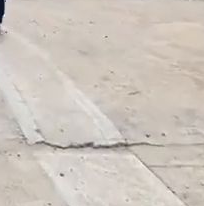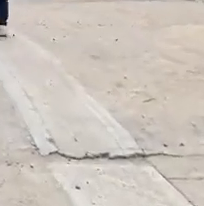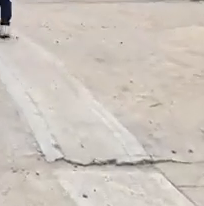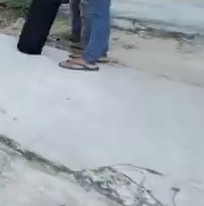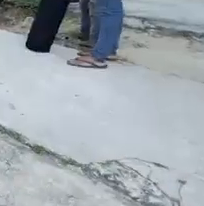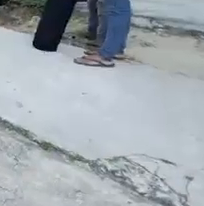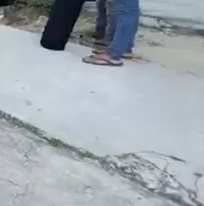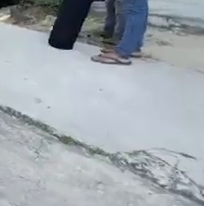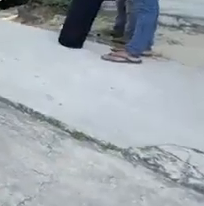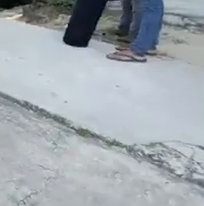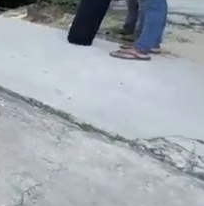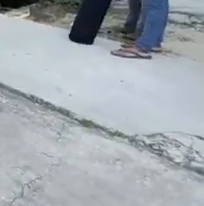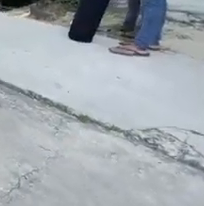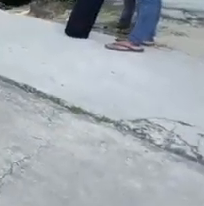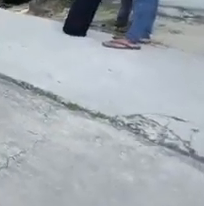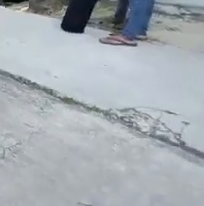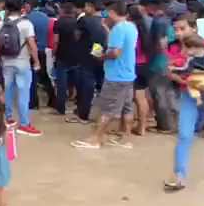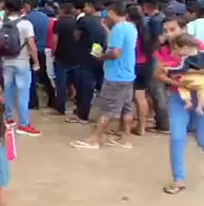1.369.223 bienes a